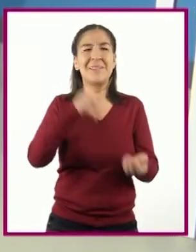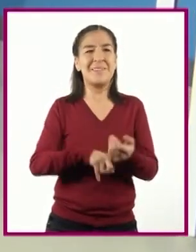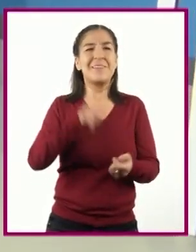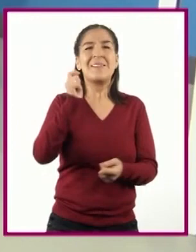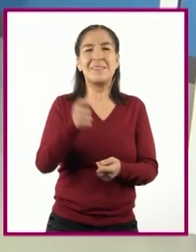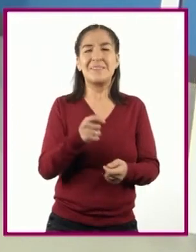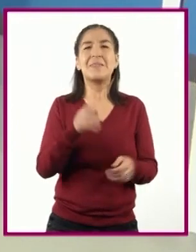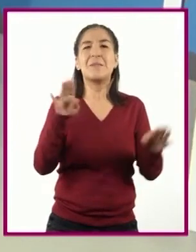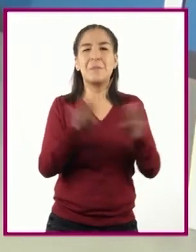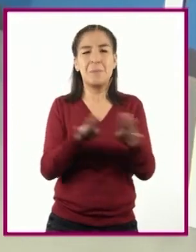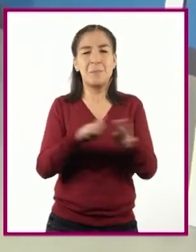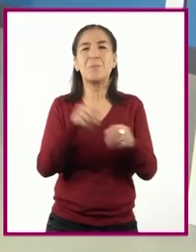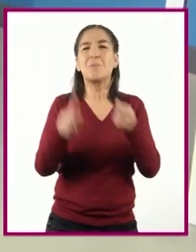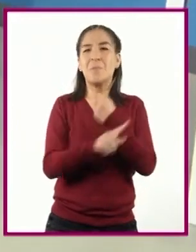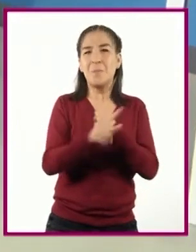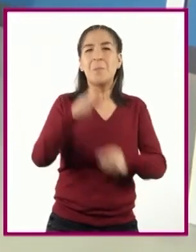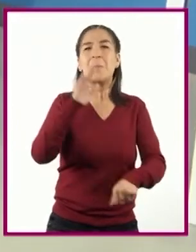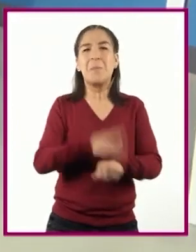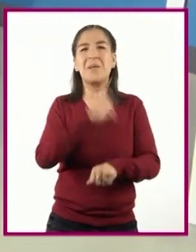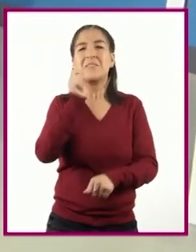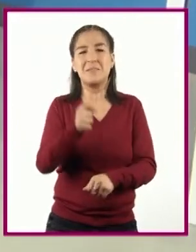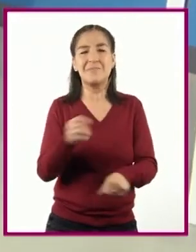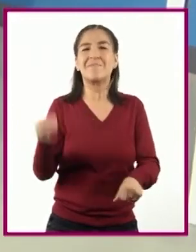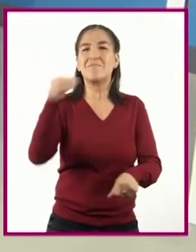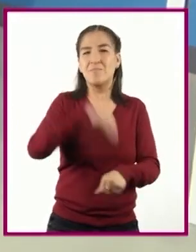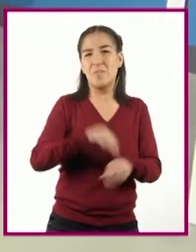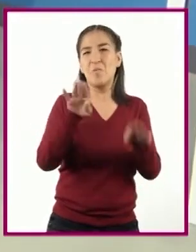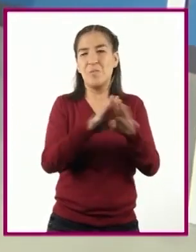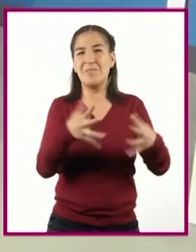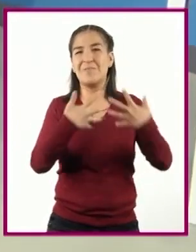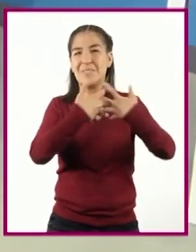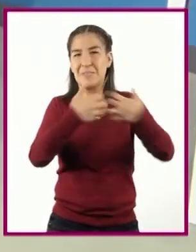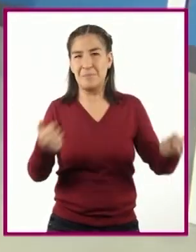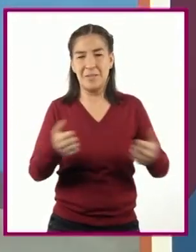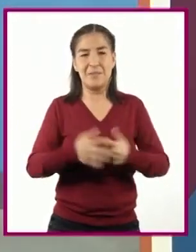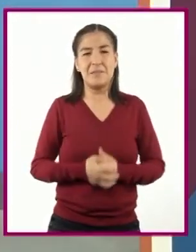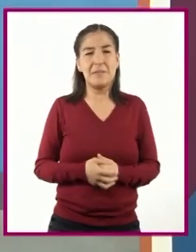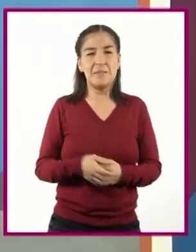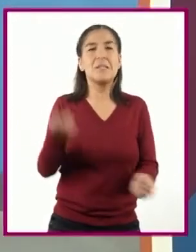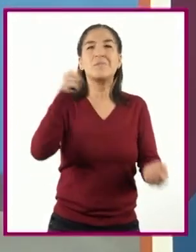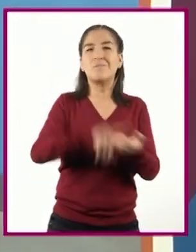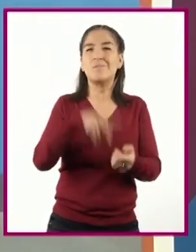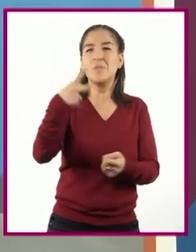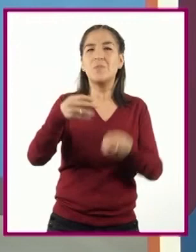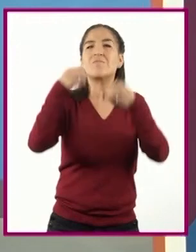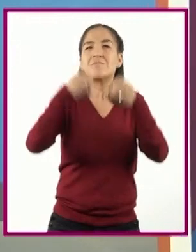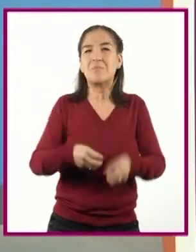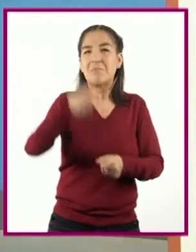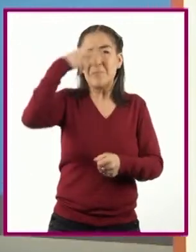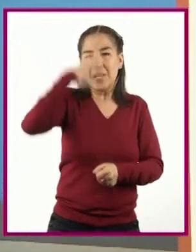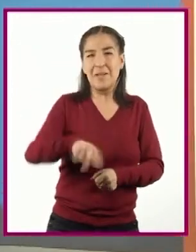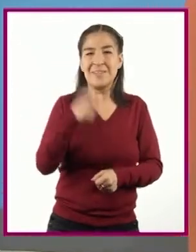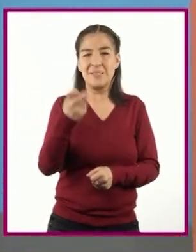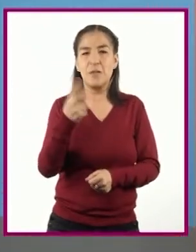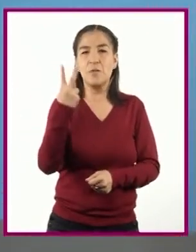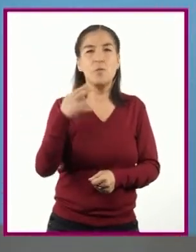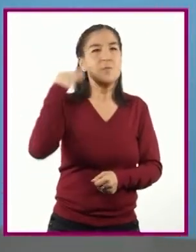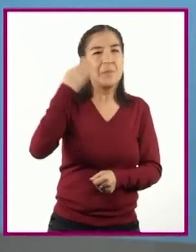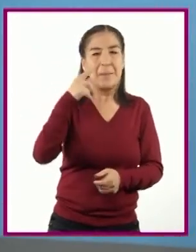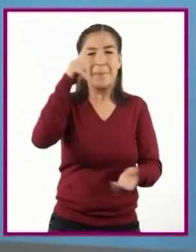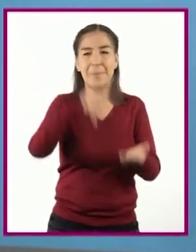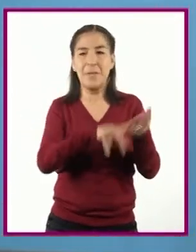un agravio más que se sumó a los argumentos de la separación. En plena ocupación mexicana, el 2 de marzo